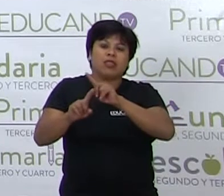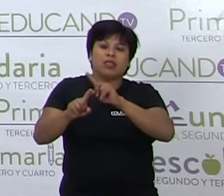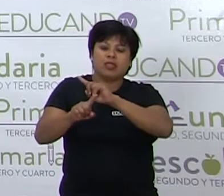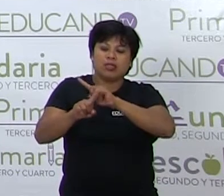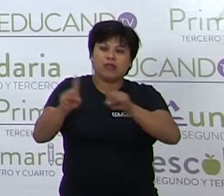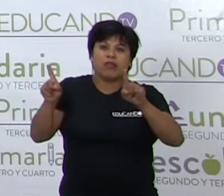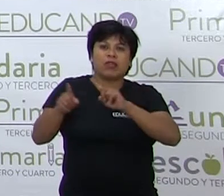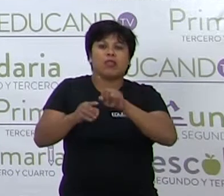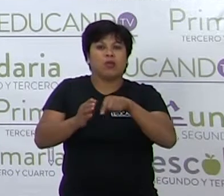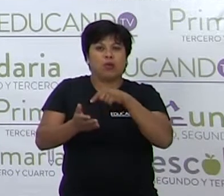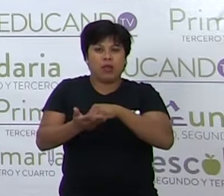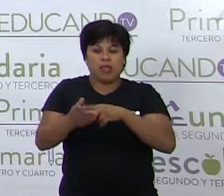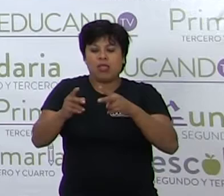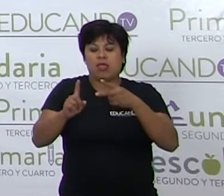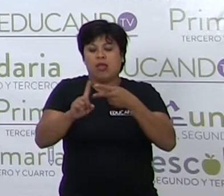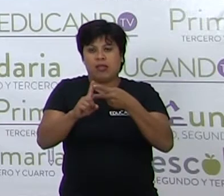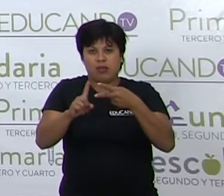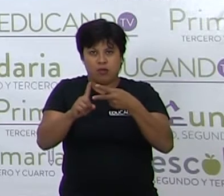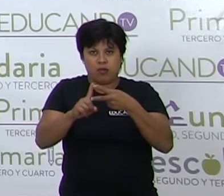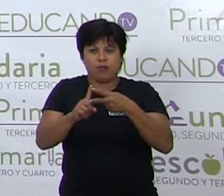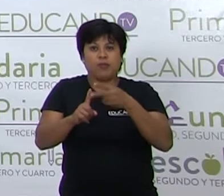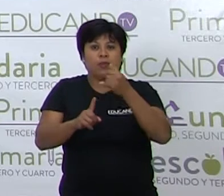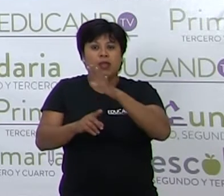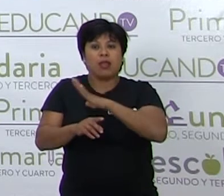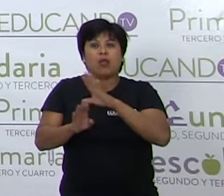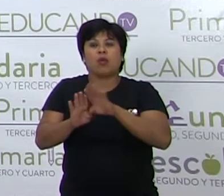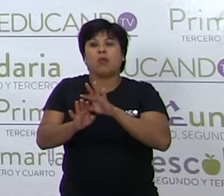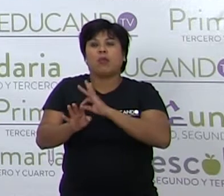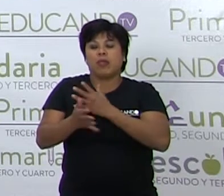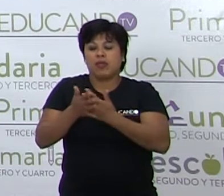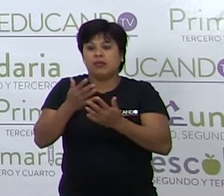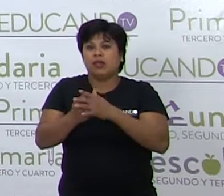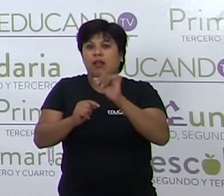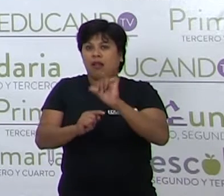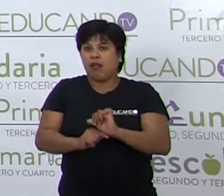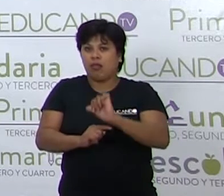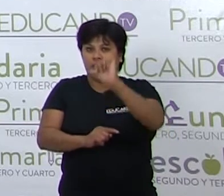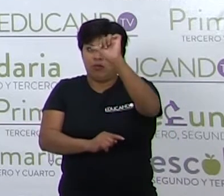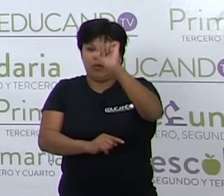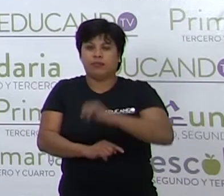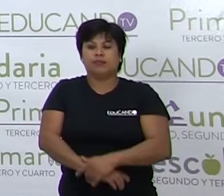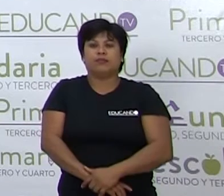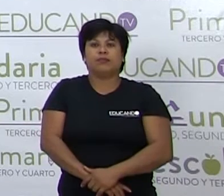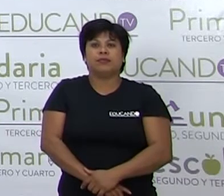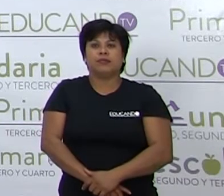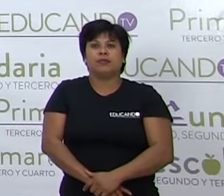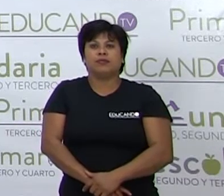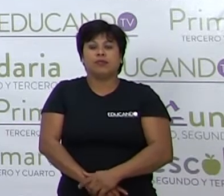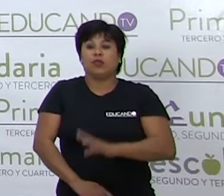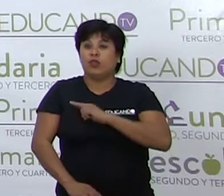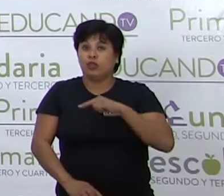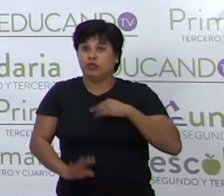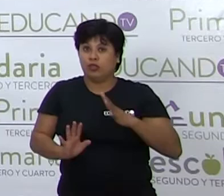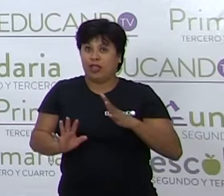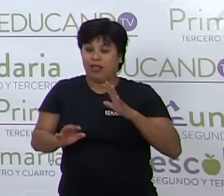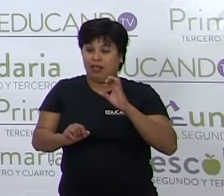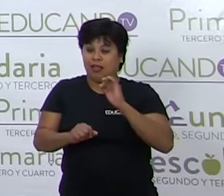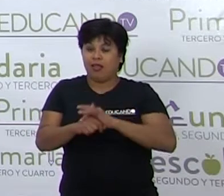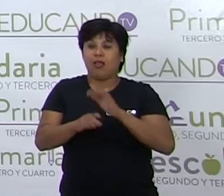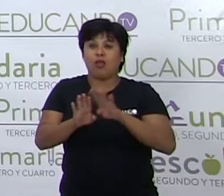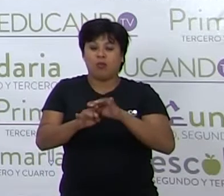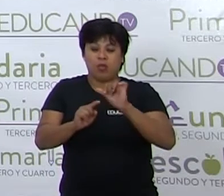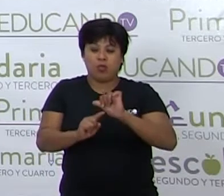este triángulo y vamos a trazar la altura ahí está ya trazamos esta altura la voy a prolongar